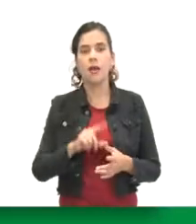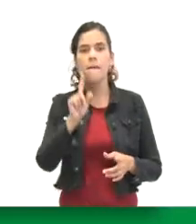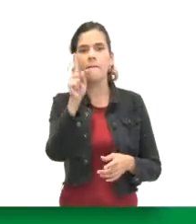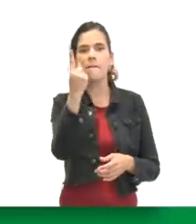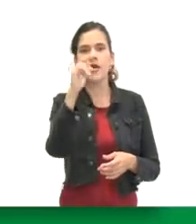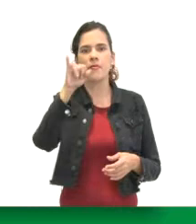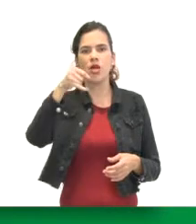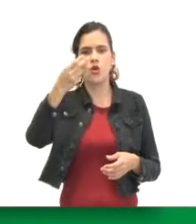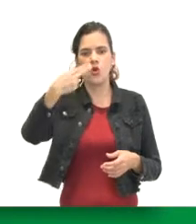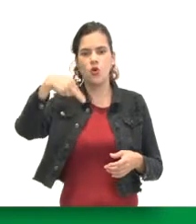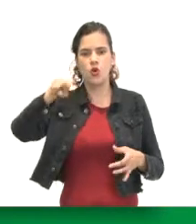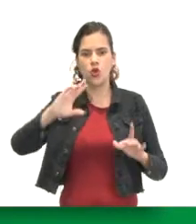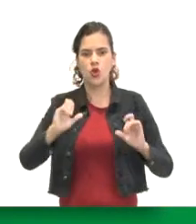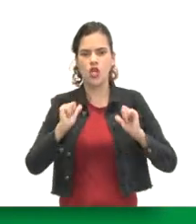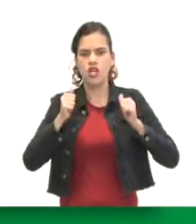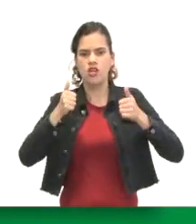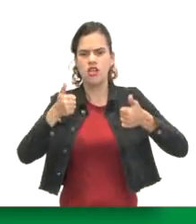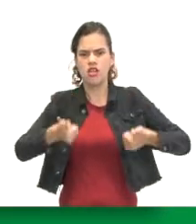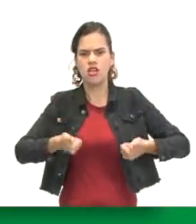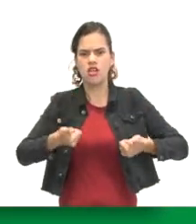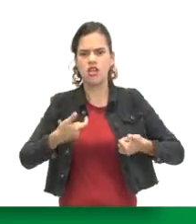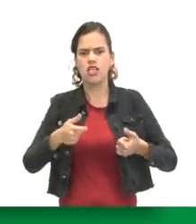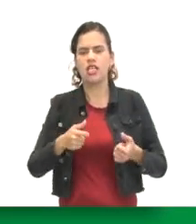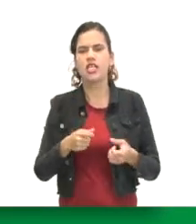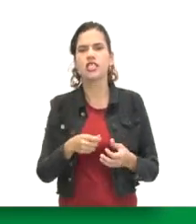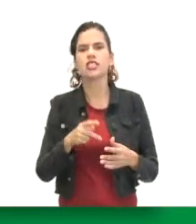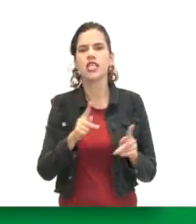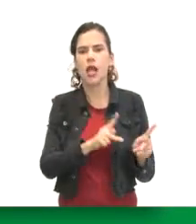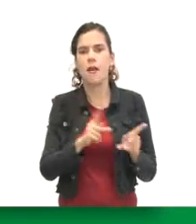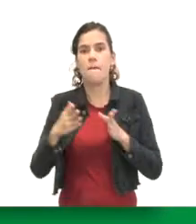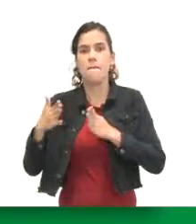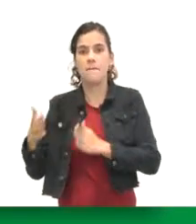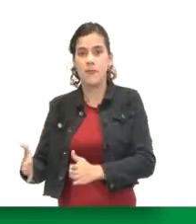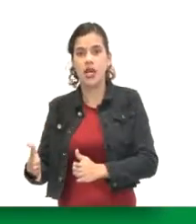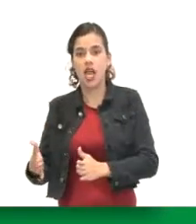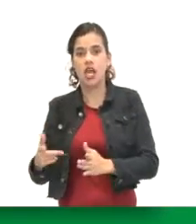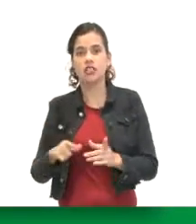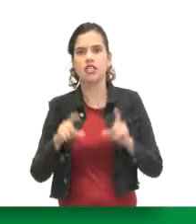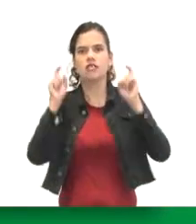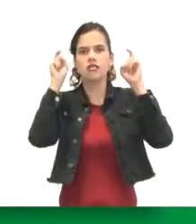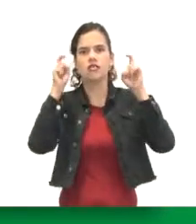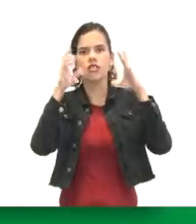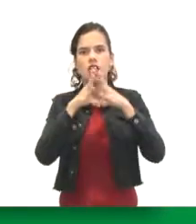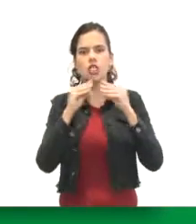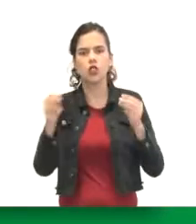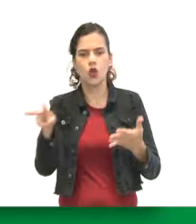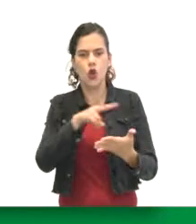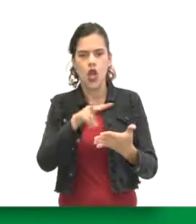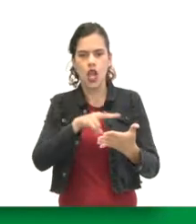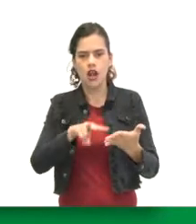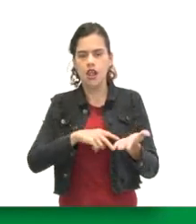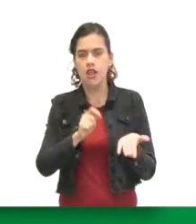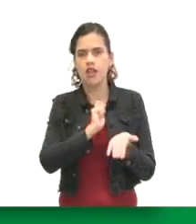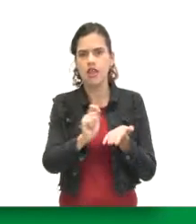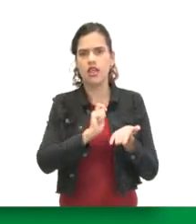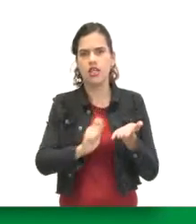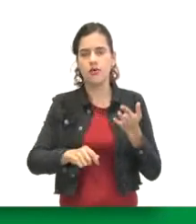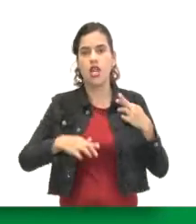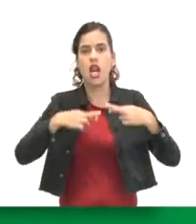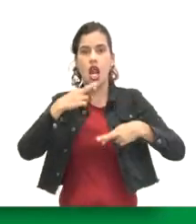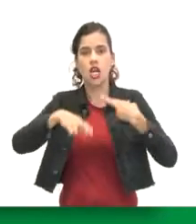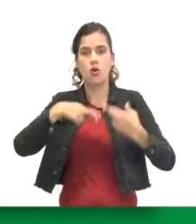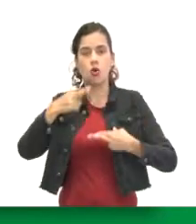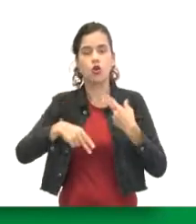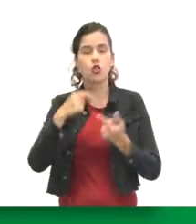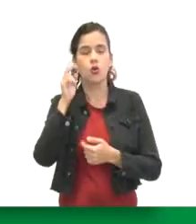Primero de julio, inicia Plan Extraordinario de Alfabetización Misión Robinson. El primero de julio del año 2003, la Revolución